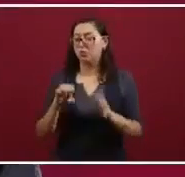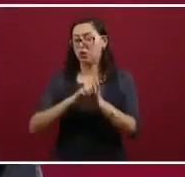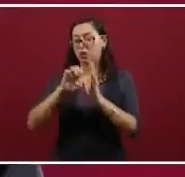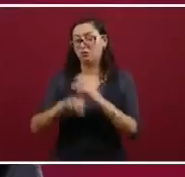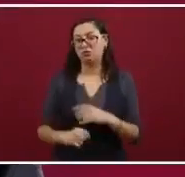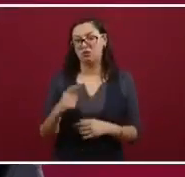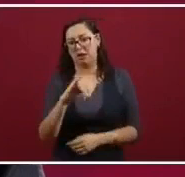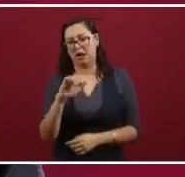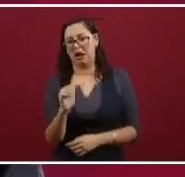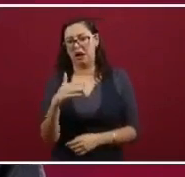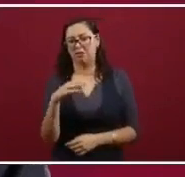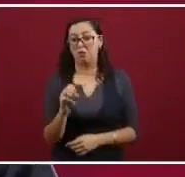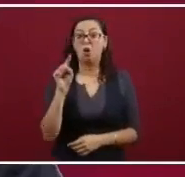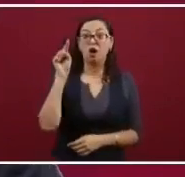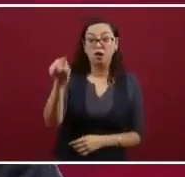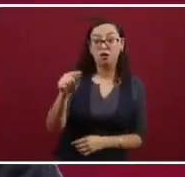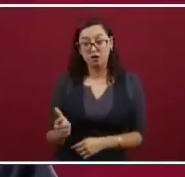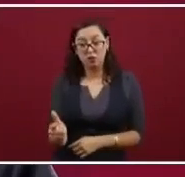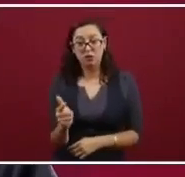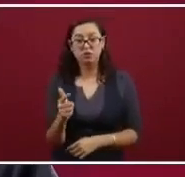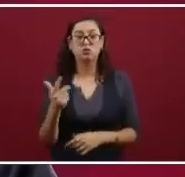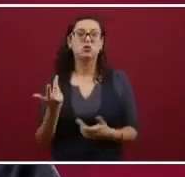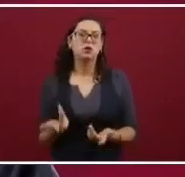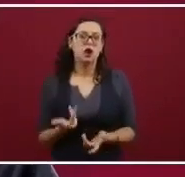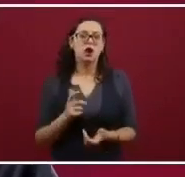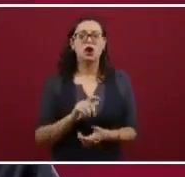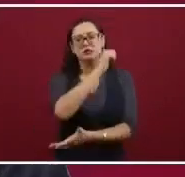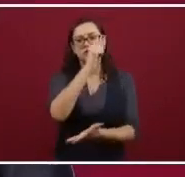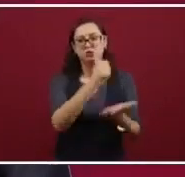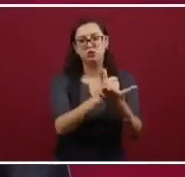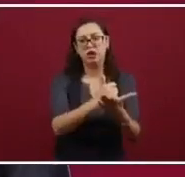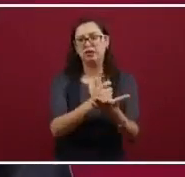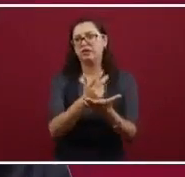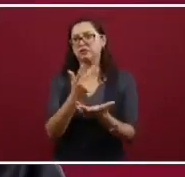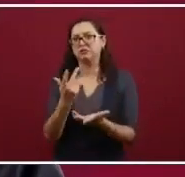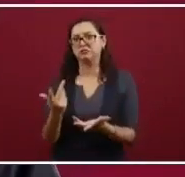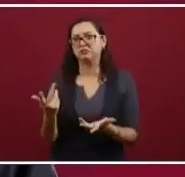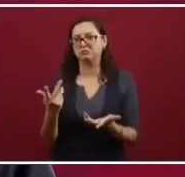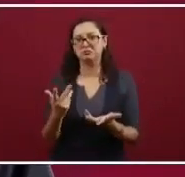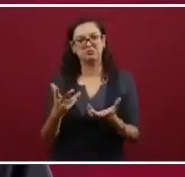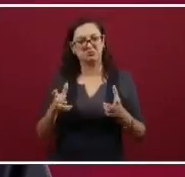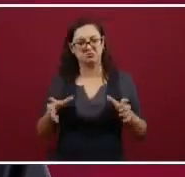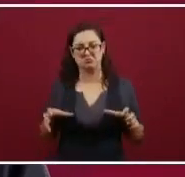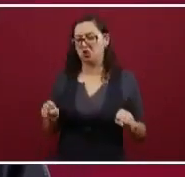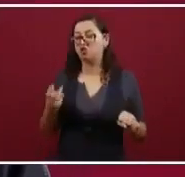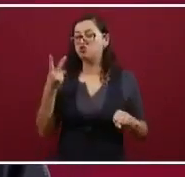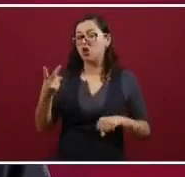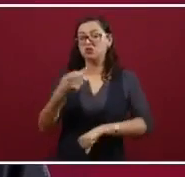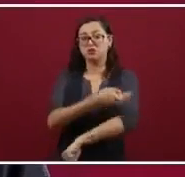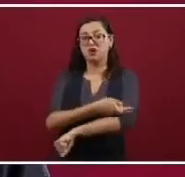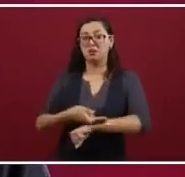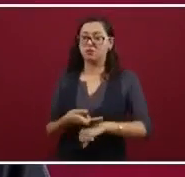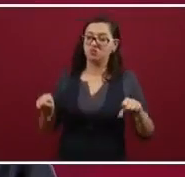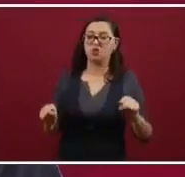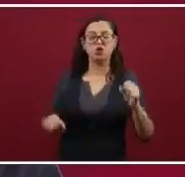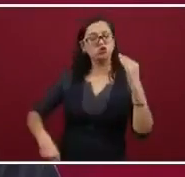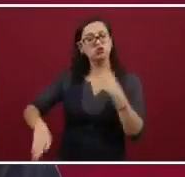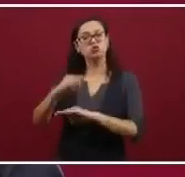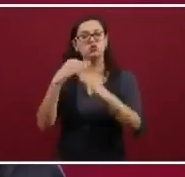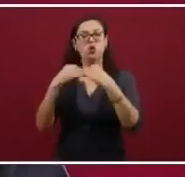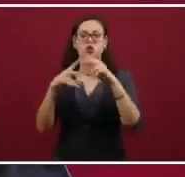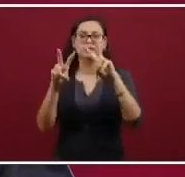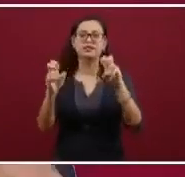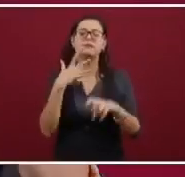Guanajuato. Hay ciudades donde ya 2 familias pues controlan las gasolineras que existen.